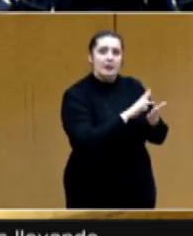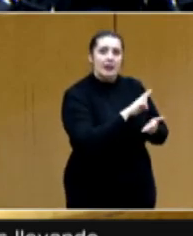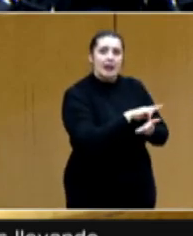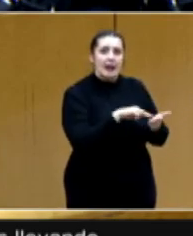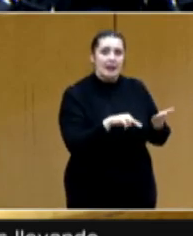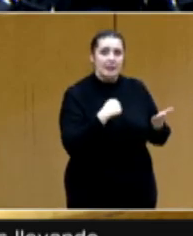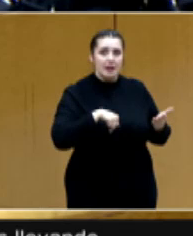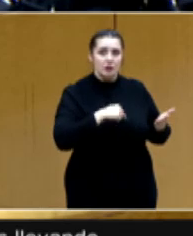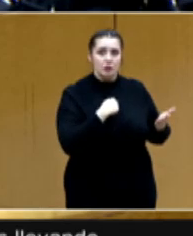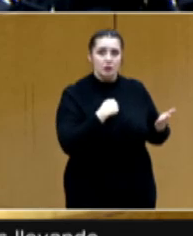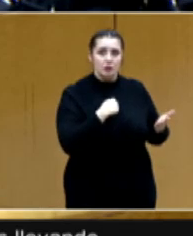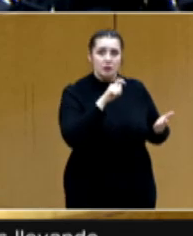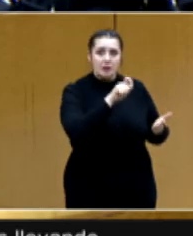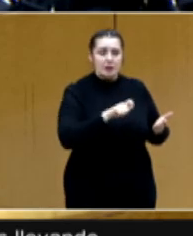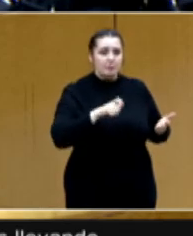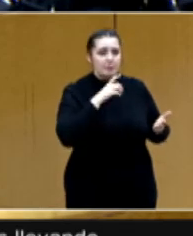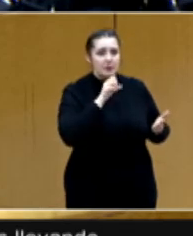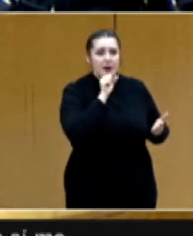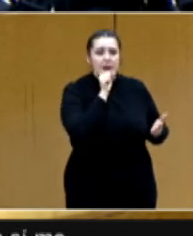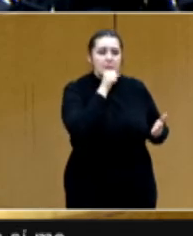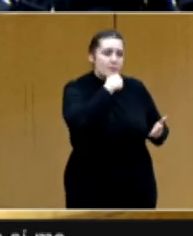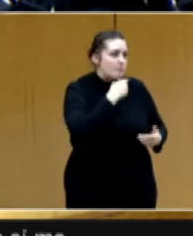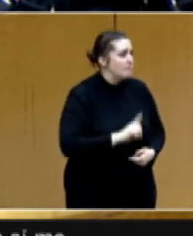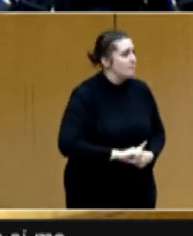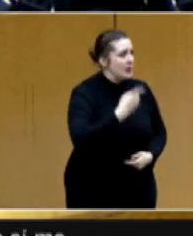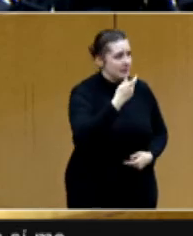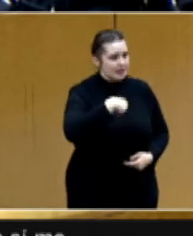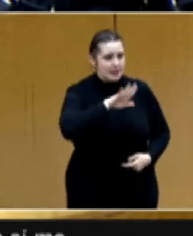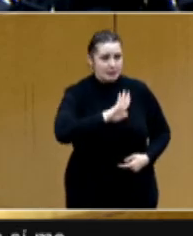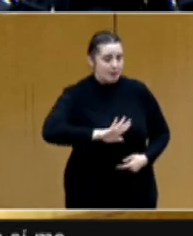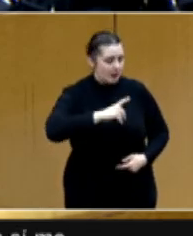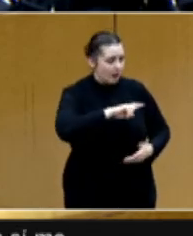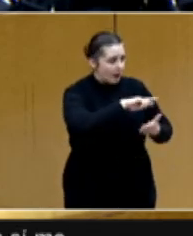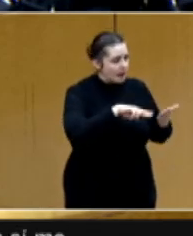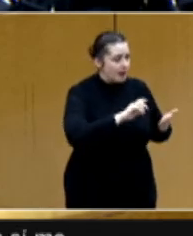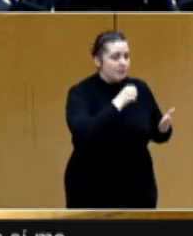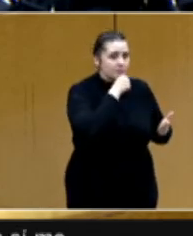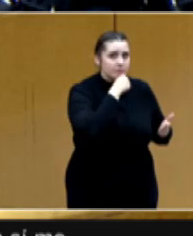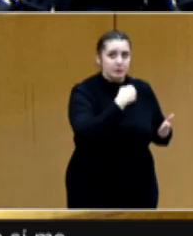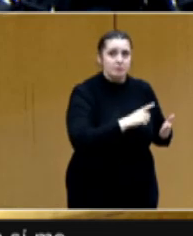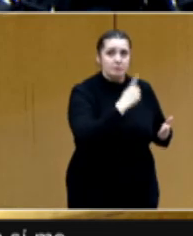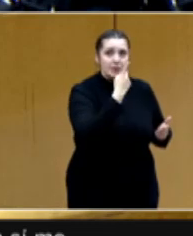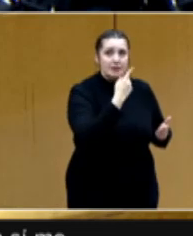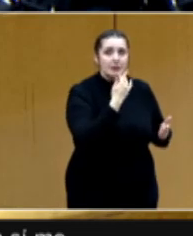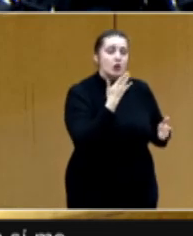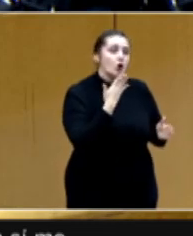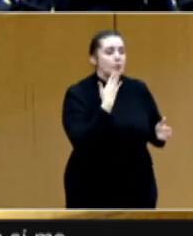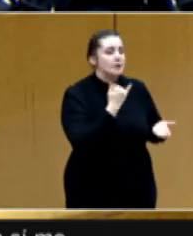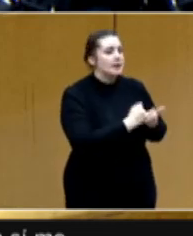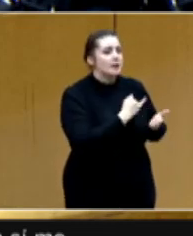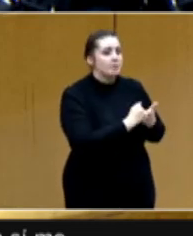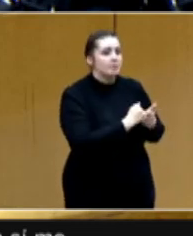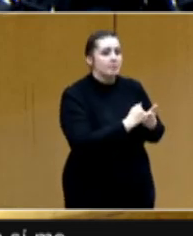más envejecida de toda España de tal manera que somos un laboratorio particularmente cualificado para